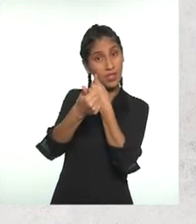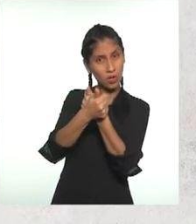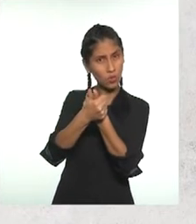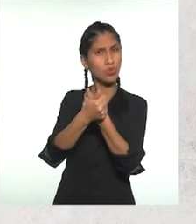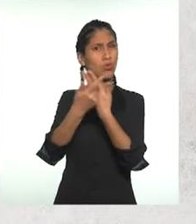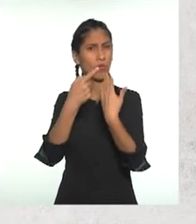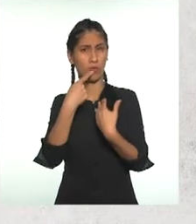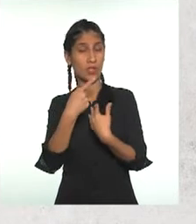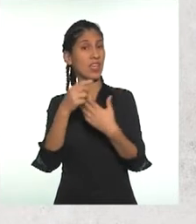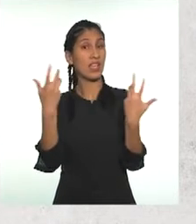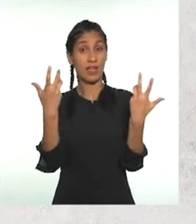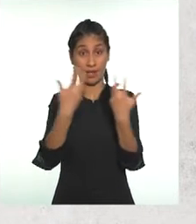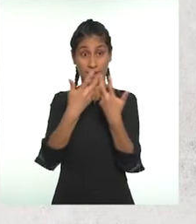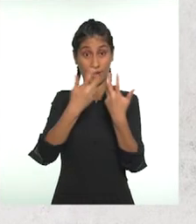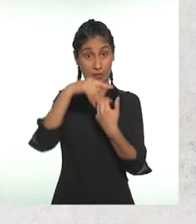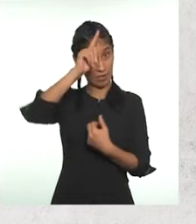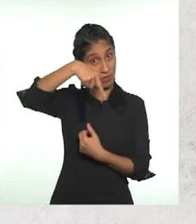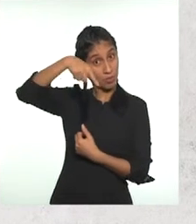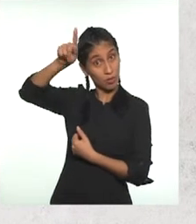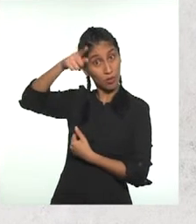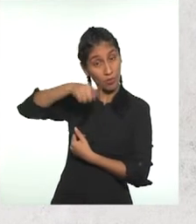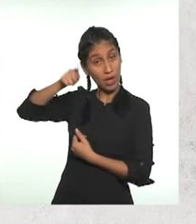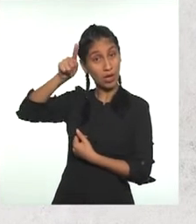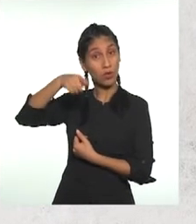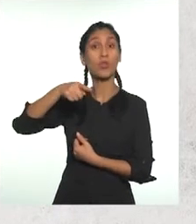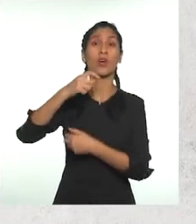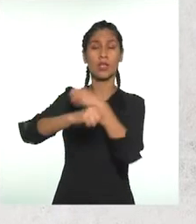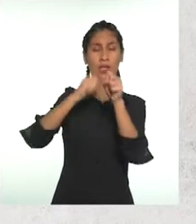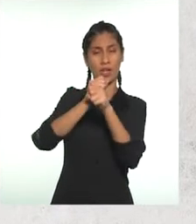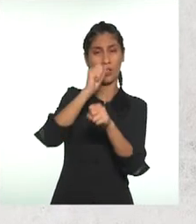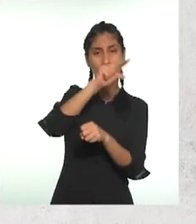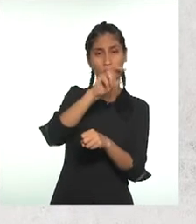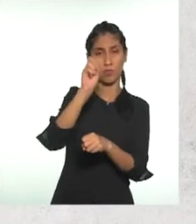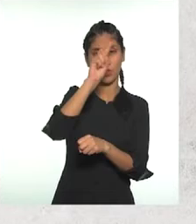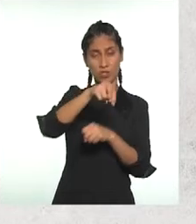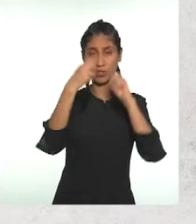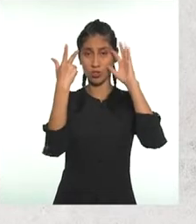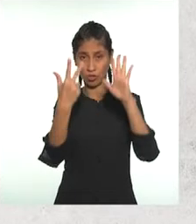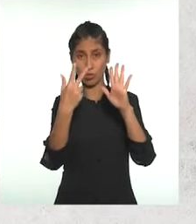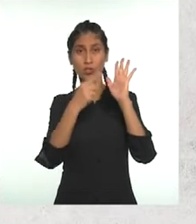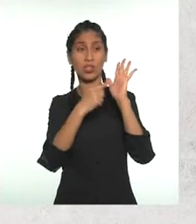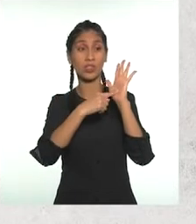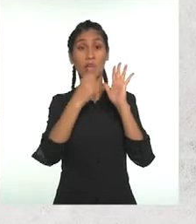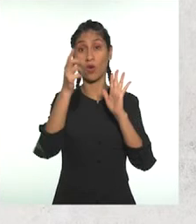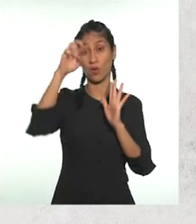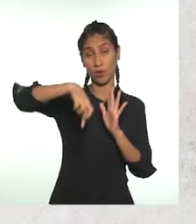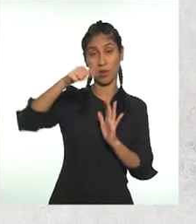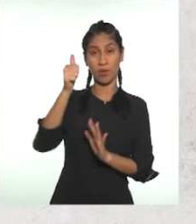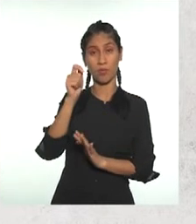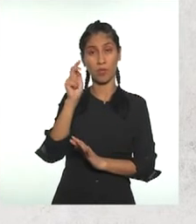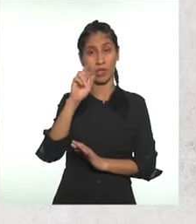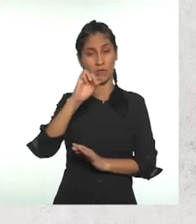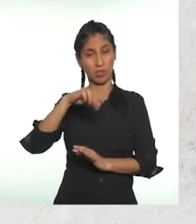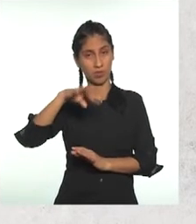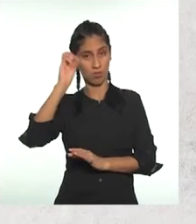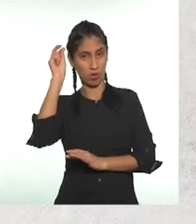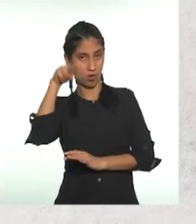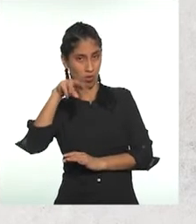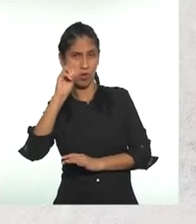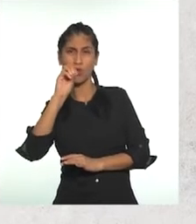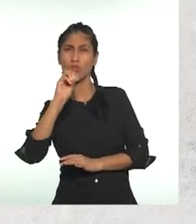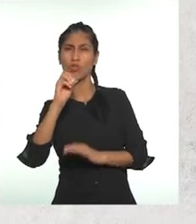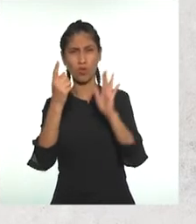declaradas Patrimonio Cultural de la Nación en el 2018 por el gobierno peruano. Ilustran